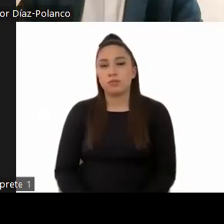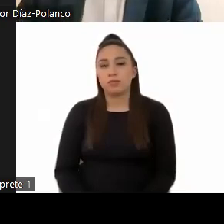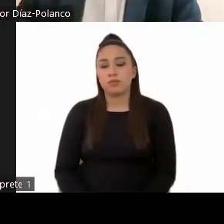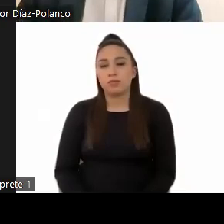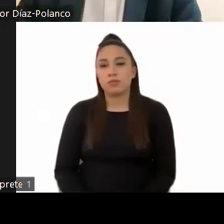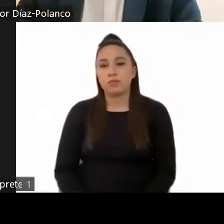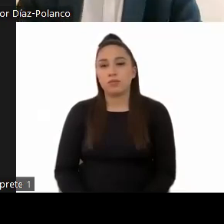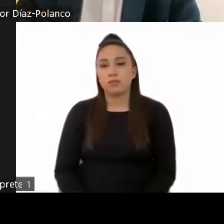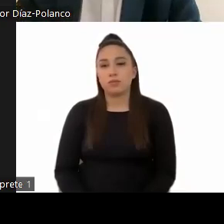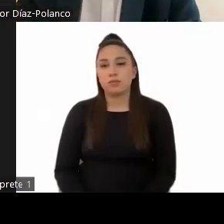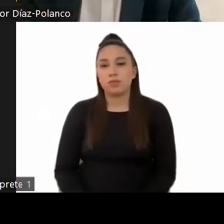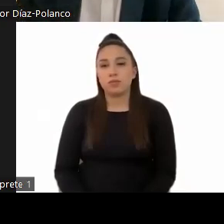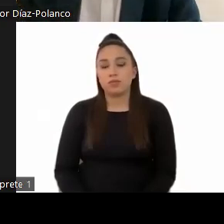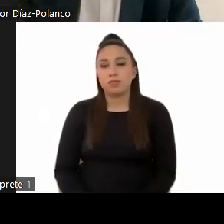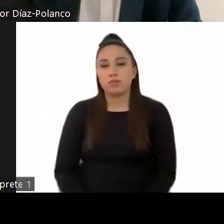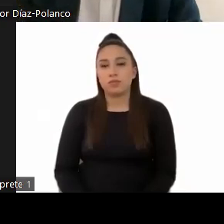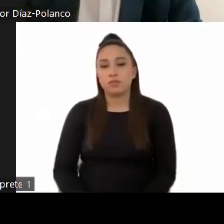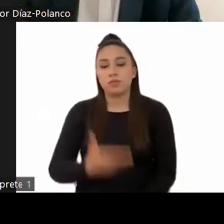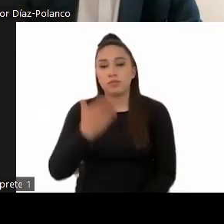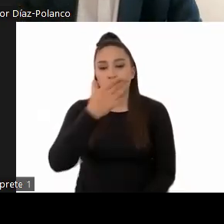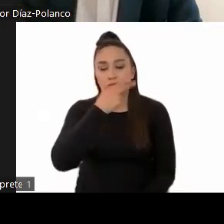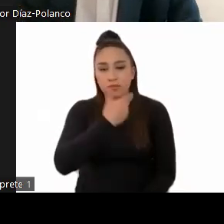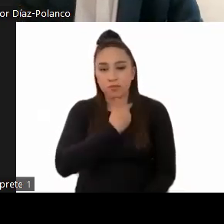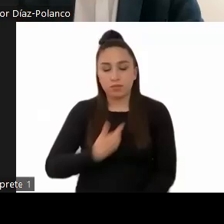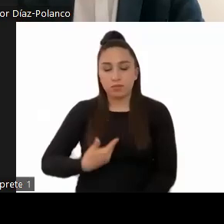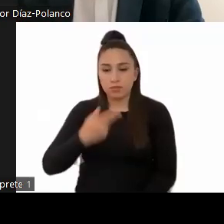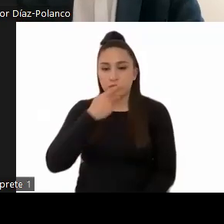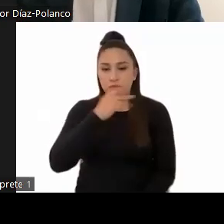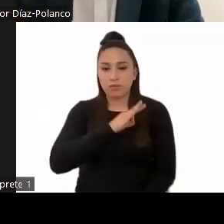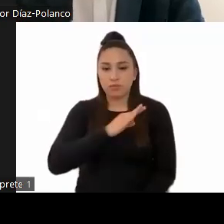Yo, diputado. Adelante, diputado Cristiano Queso.